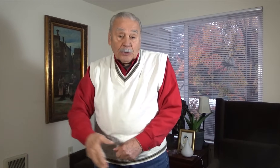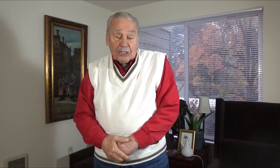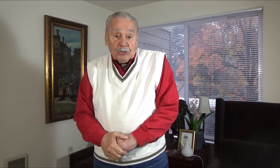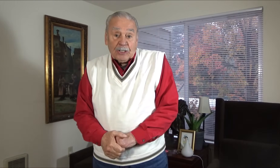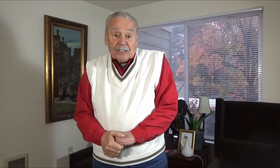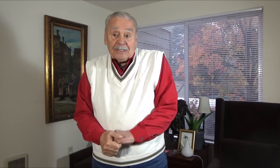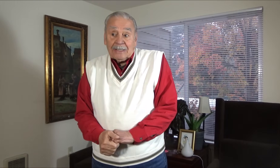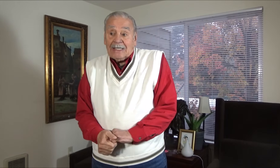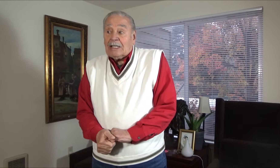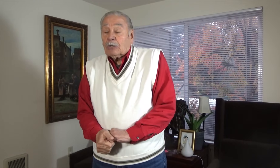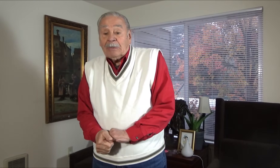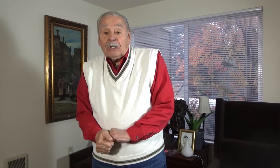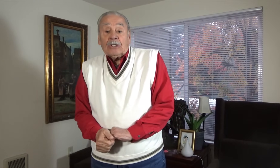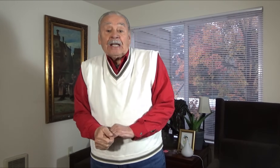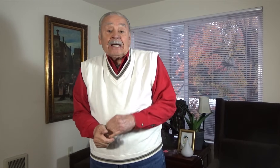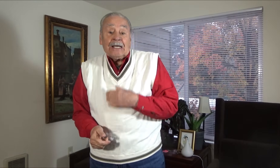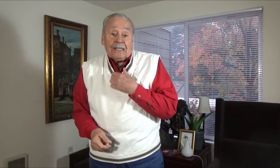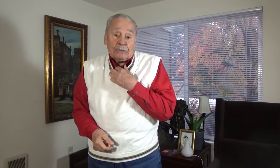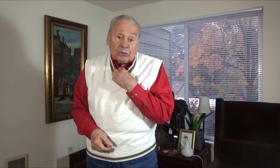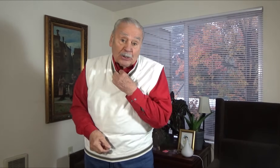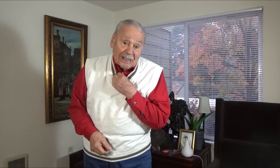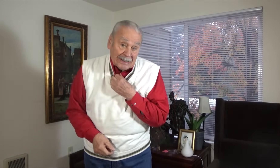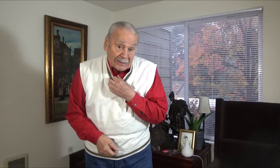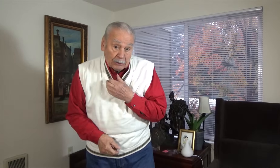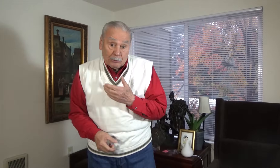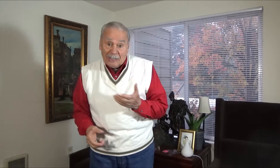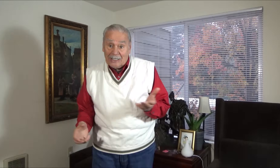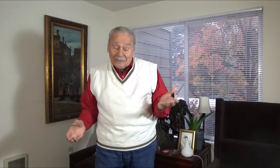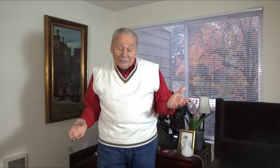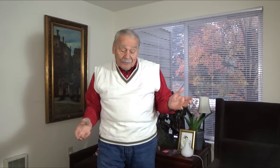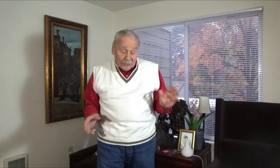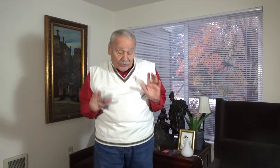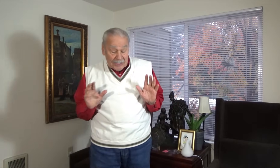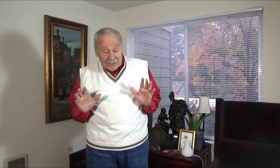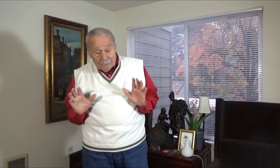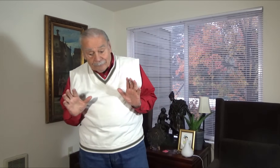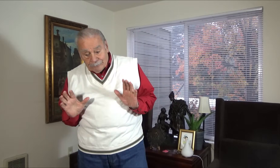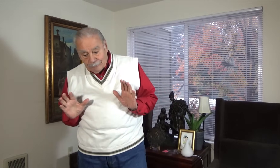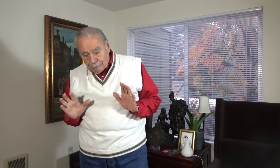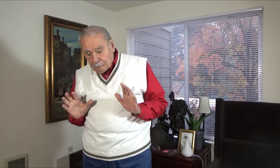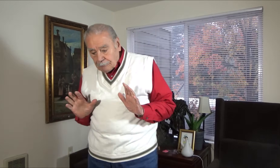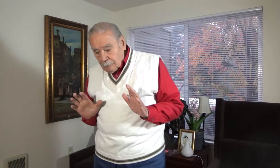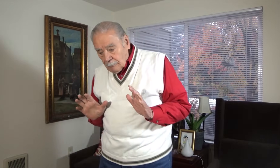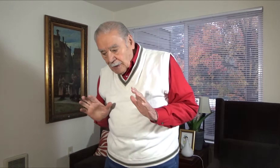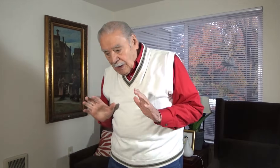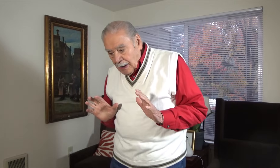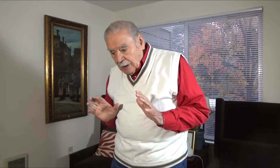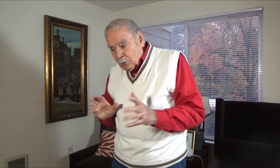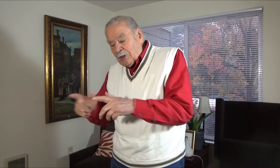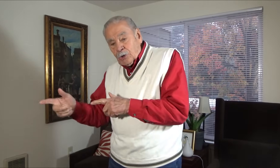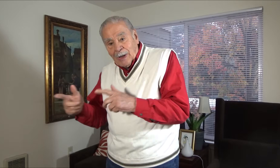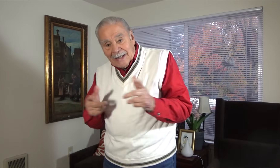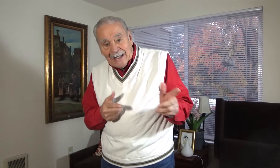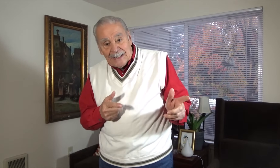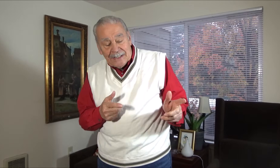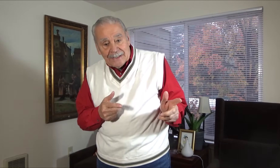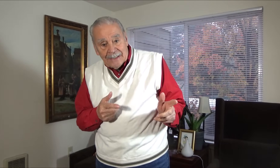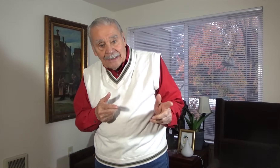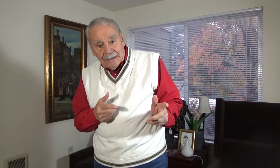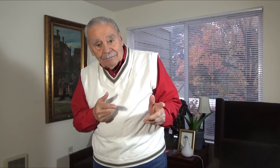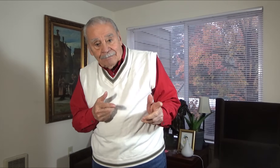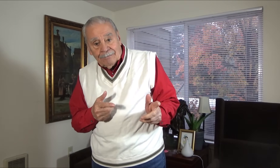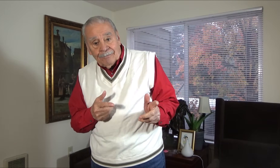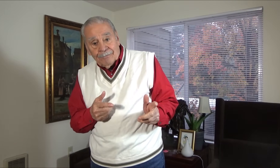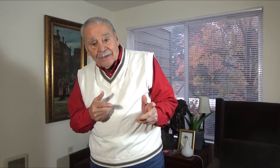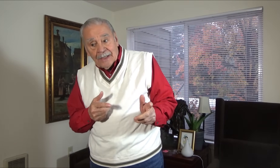las corporaciones en el dominio de todas las economías. Entonces, nuestro